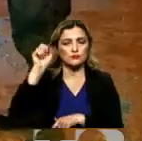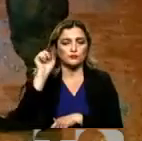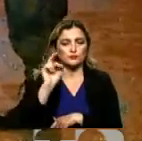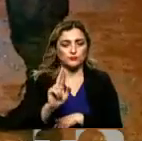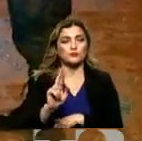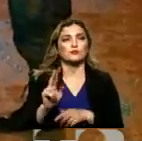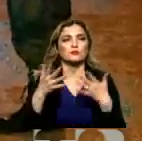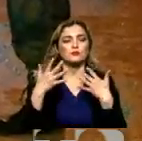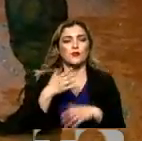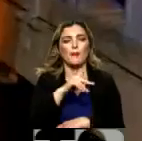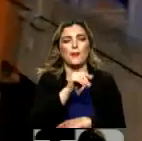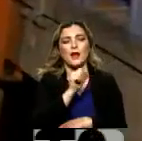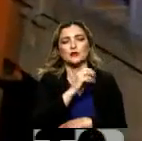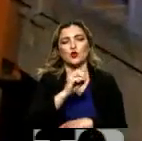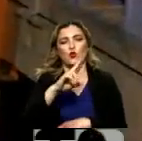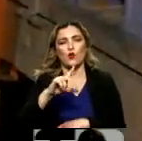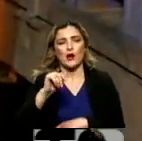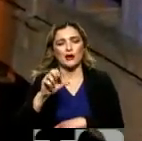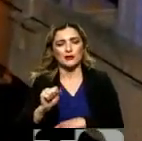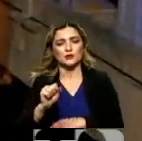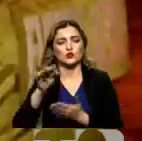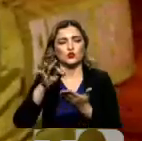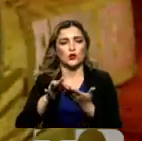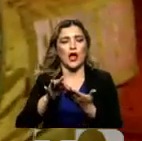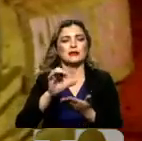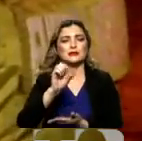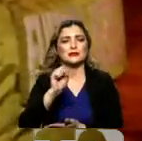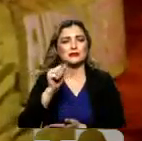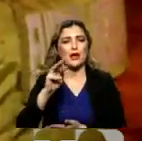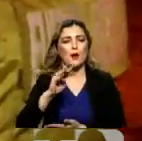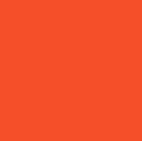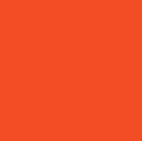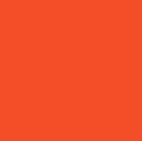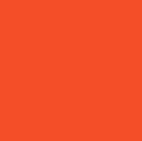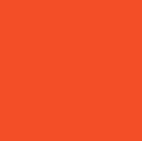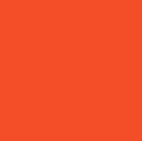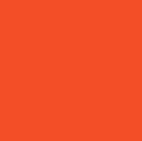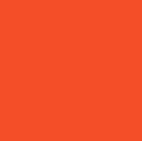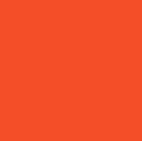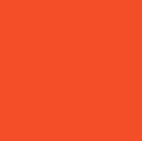Pascuales, Durán y San Borondón. Será exhaustivo el control. Luisa María Heredia, 24 horas.